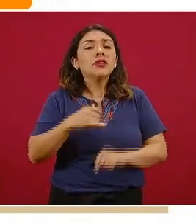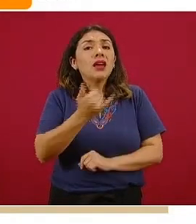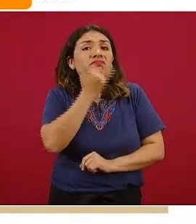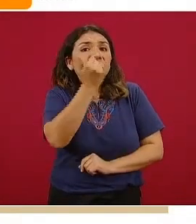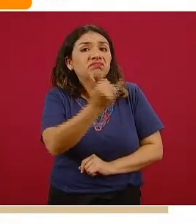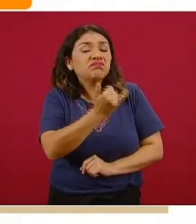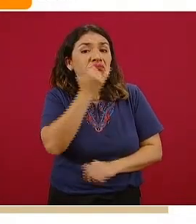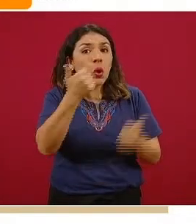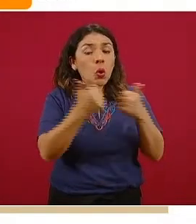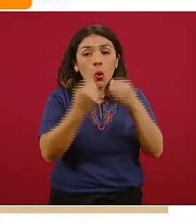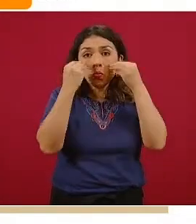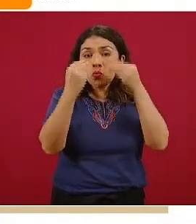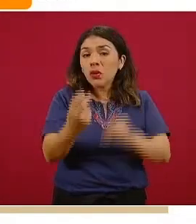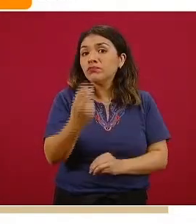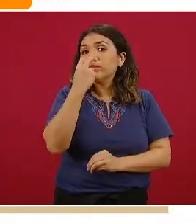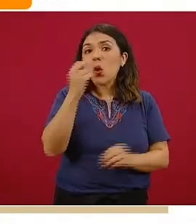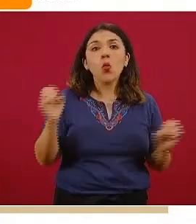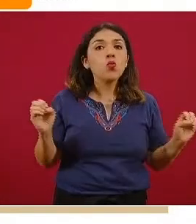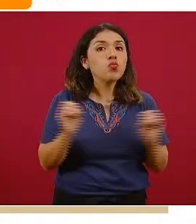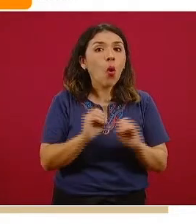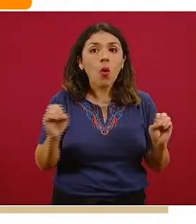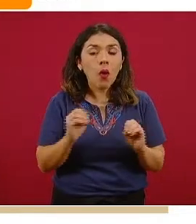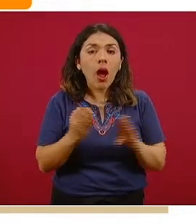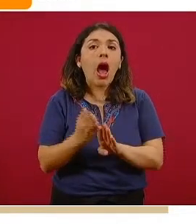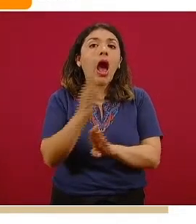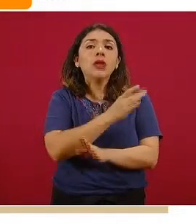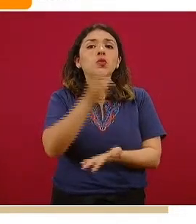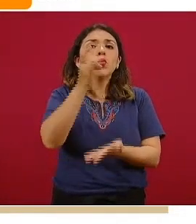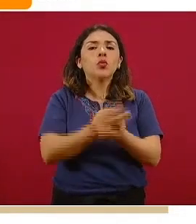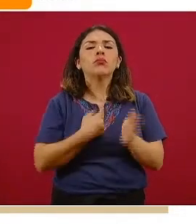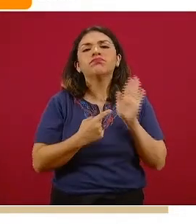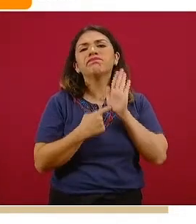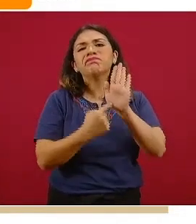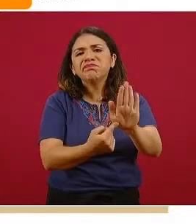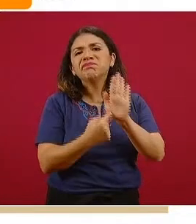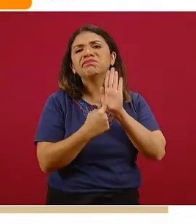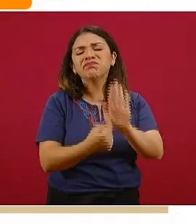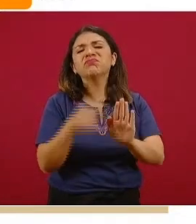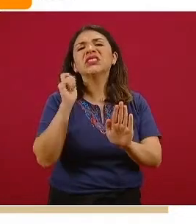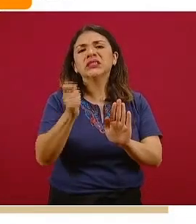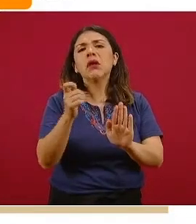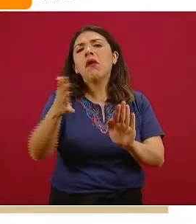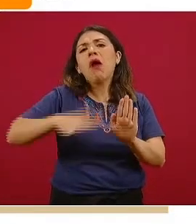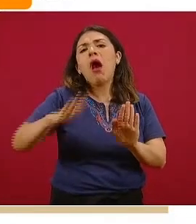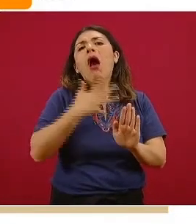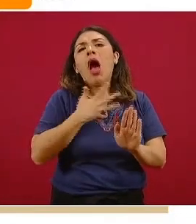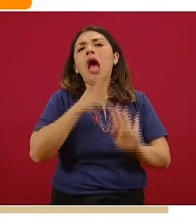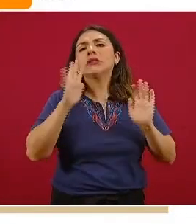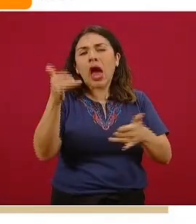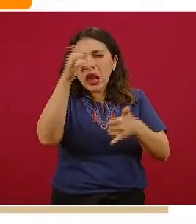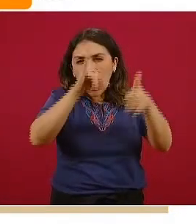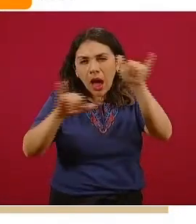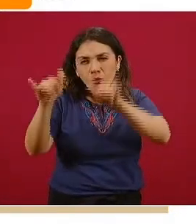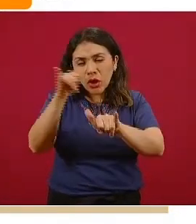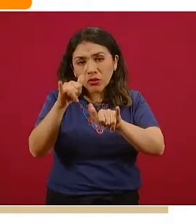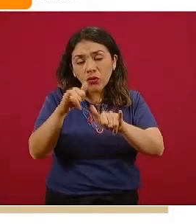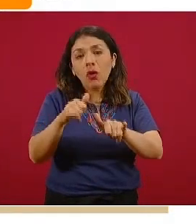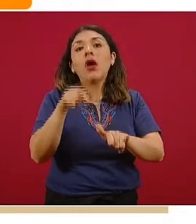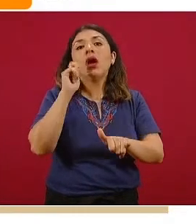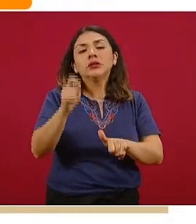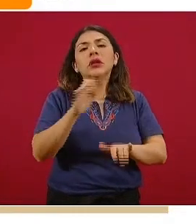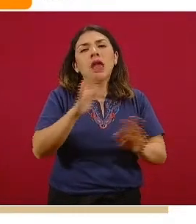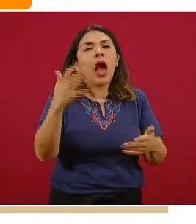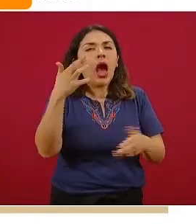sospechosas sin una muestra. Antes, en los gráficos, presentábamos solamente aquellas que tenían una muestra tomada y que por lo tanto había